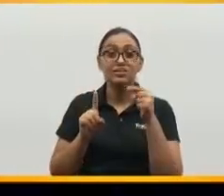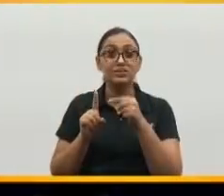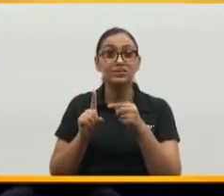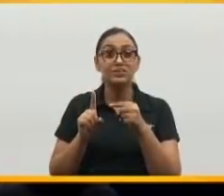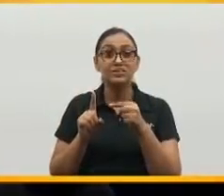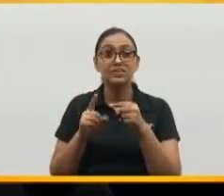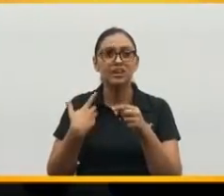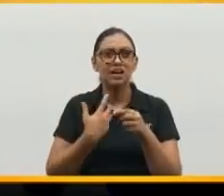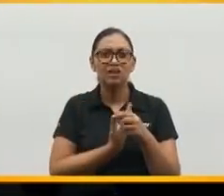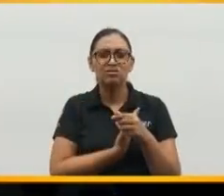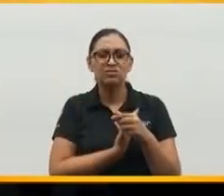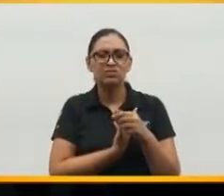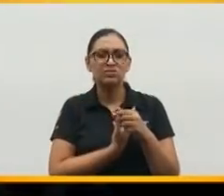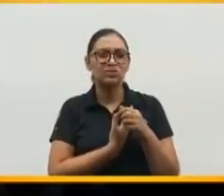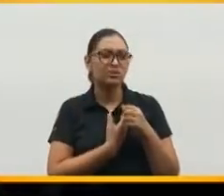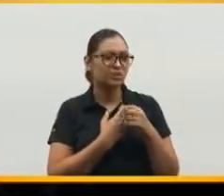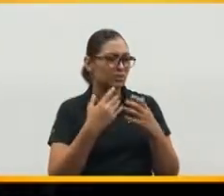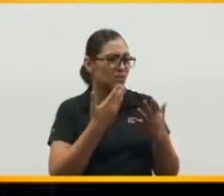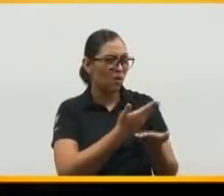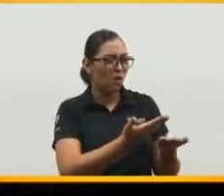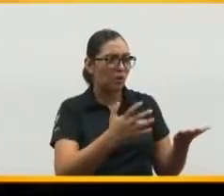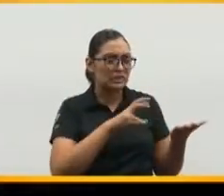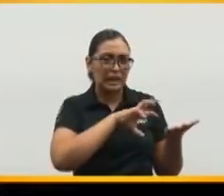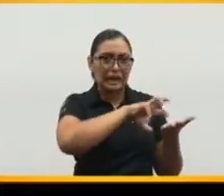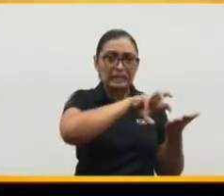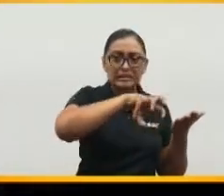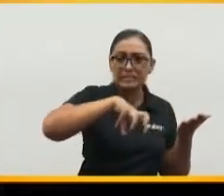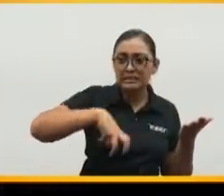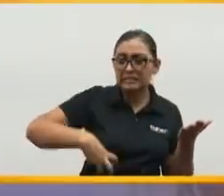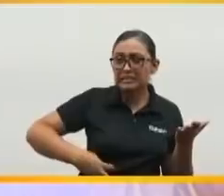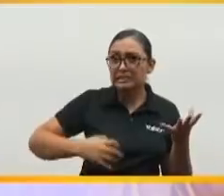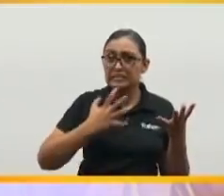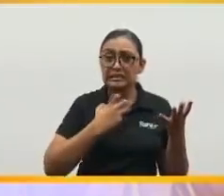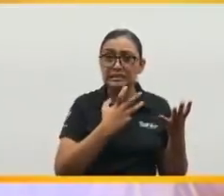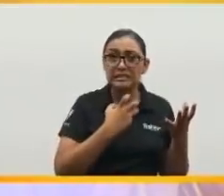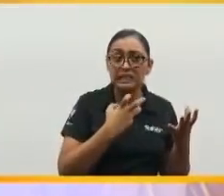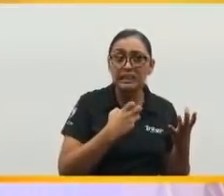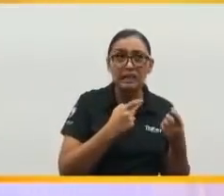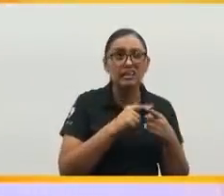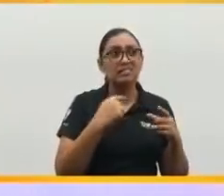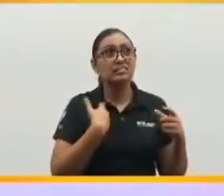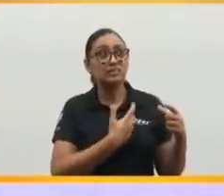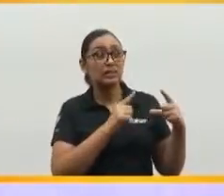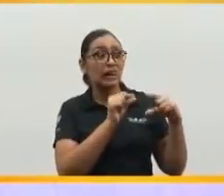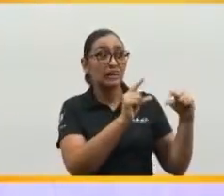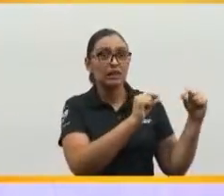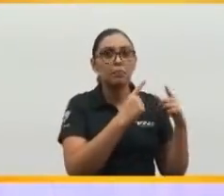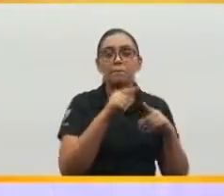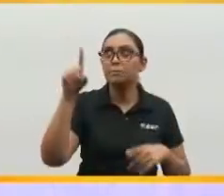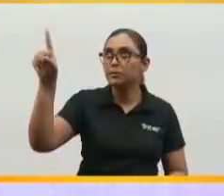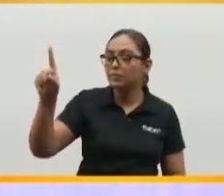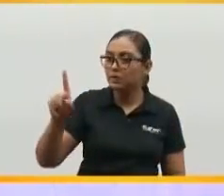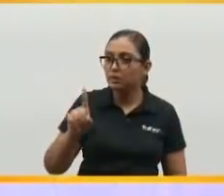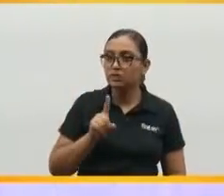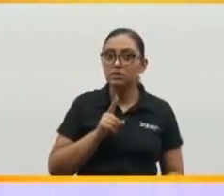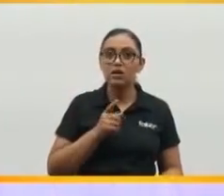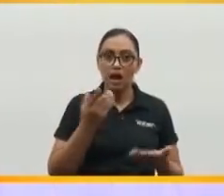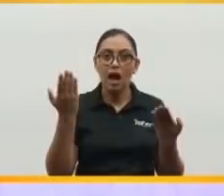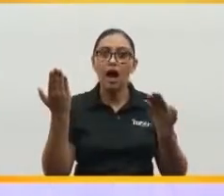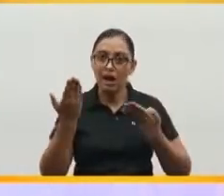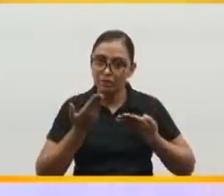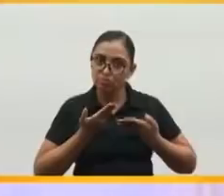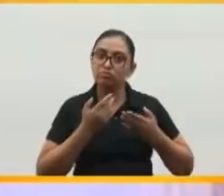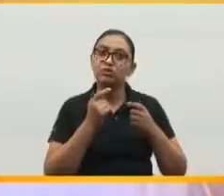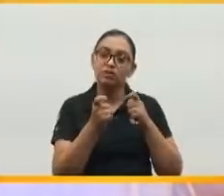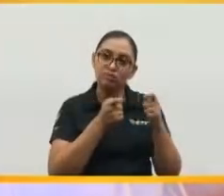amar lo que no es nuestro, a no tocar lo que no es nuestro, a no hurtar lo que no es nuestro, a no criticar lo que no es nuestro, es la presencia de Dios? Ese es